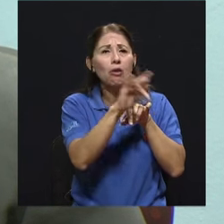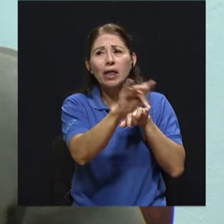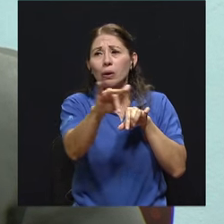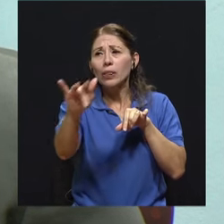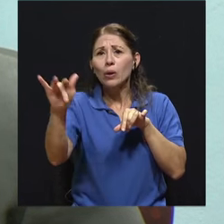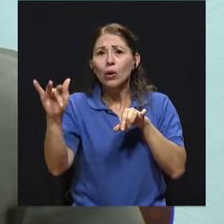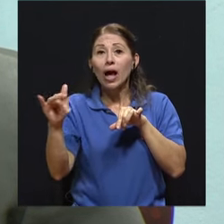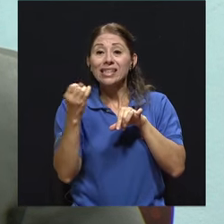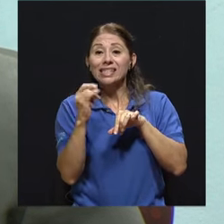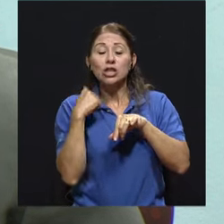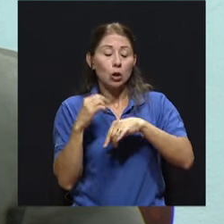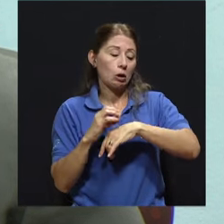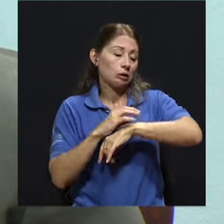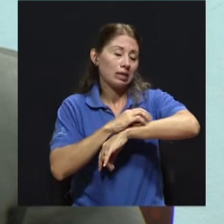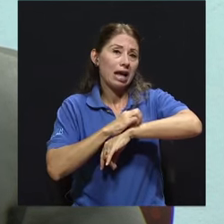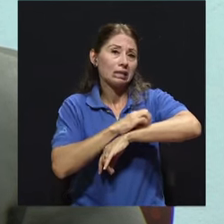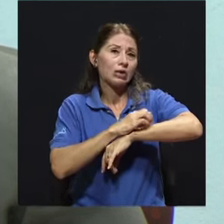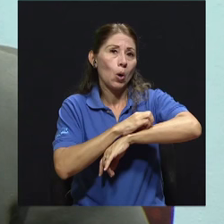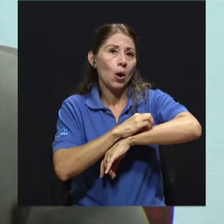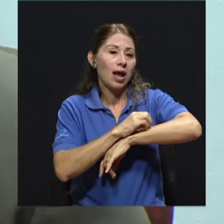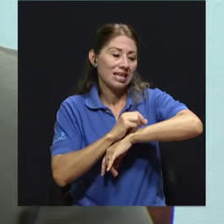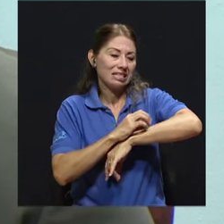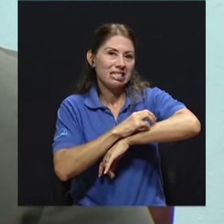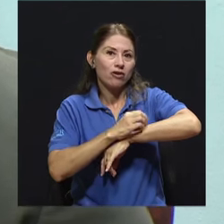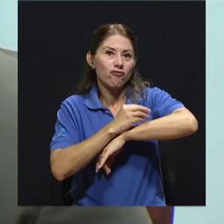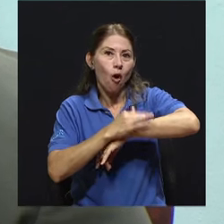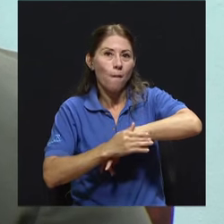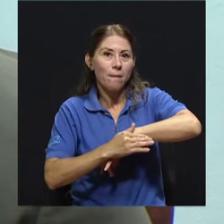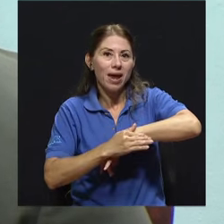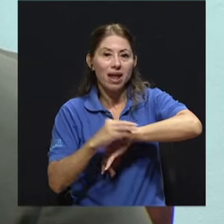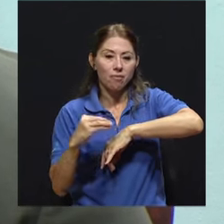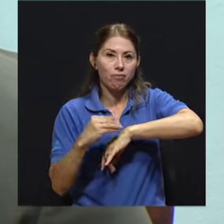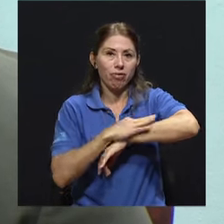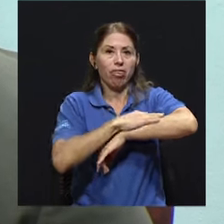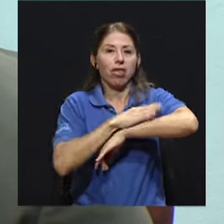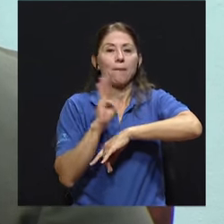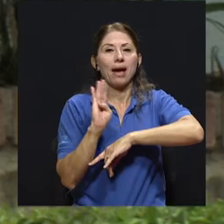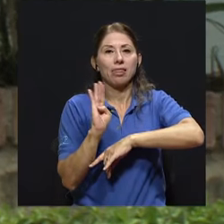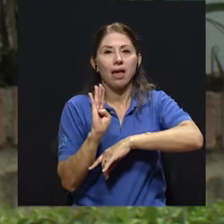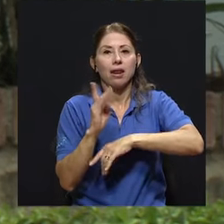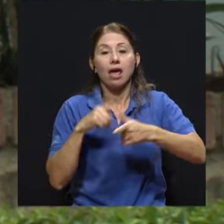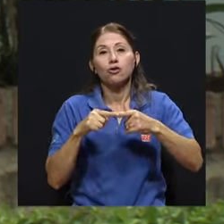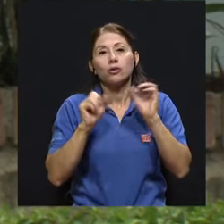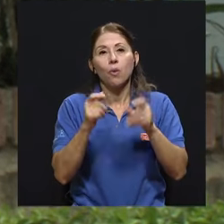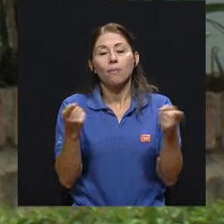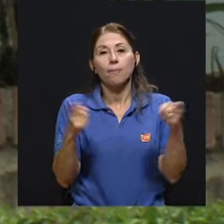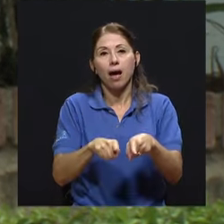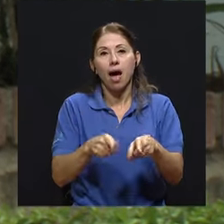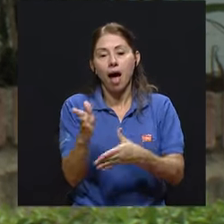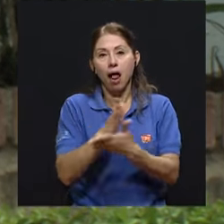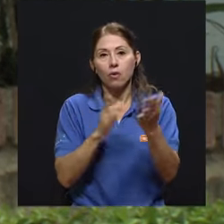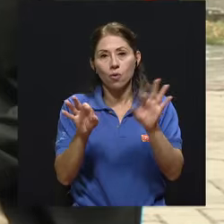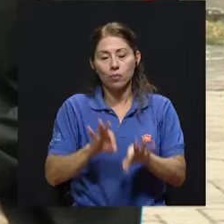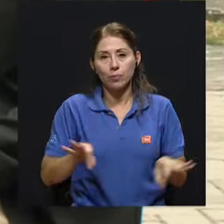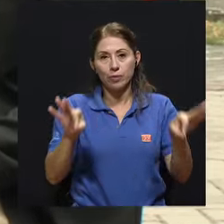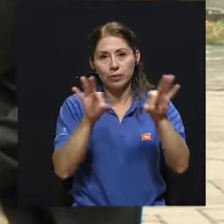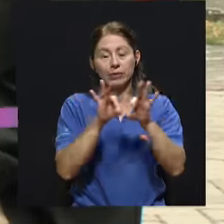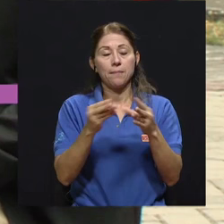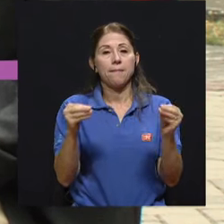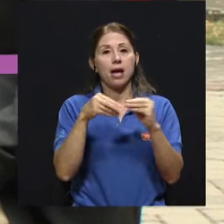muy común que se rompa, y si se rompe entra una bacteria y ya vienen una serie de problemas importantes que vienen ahí.